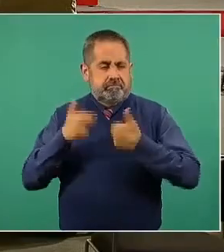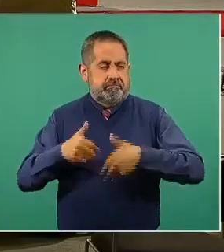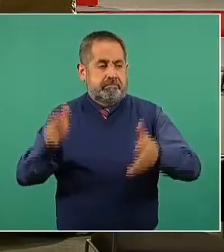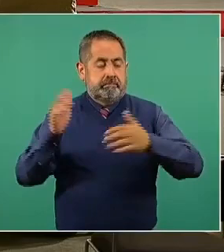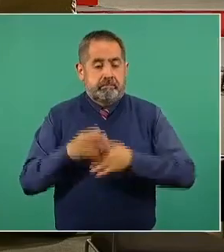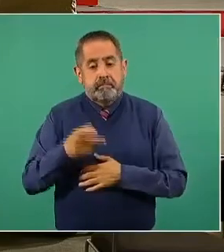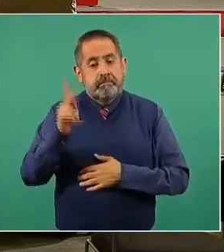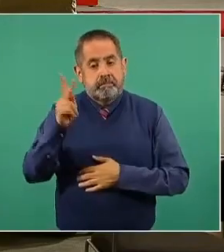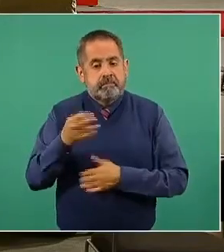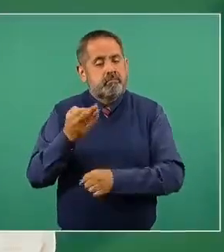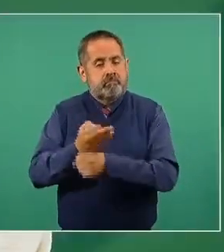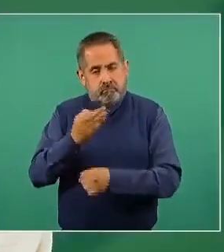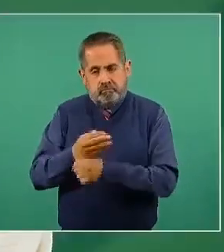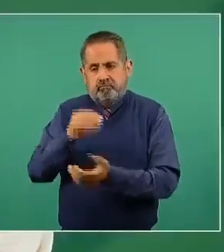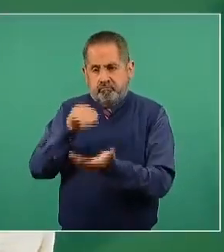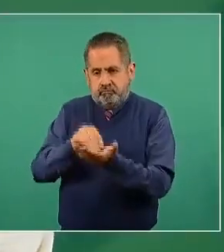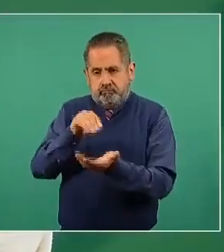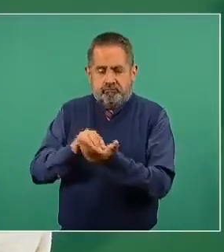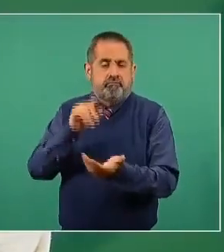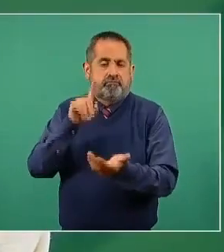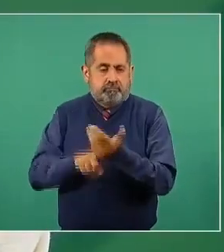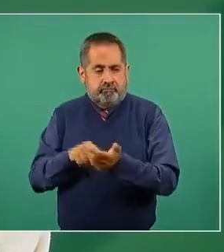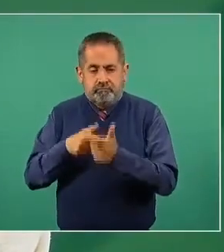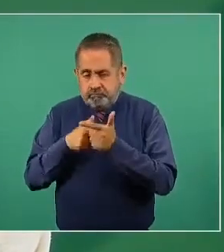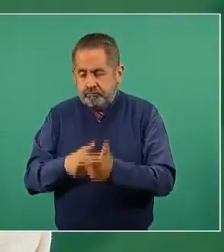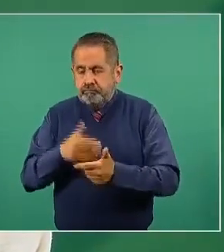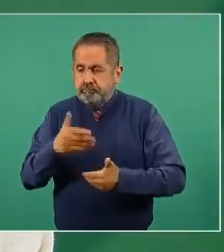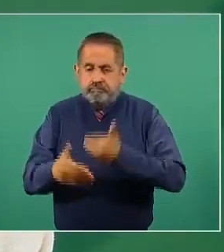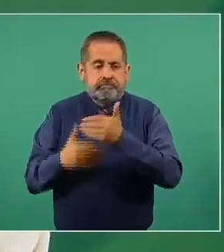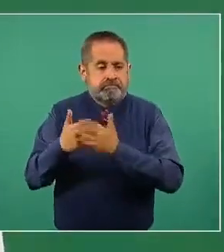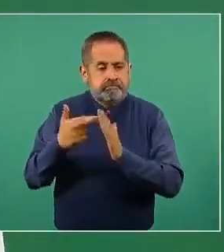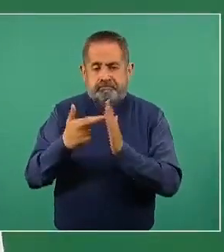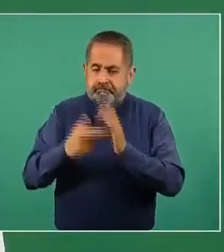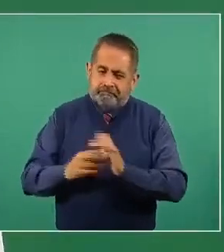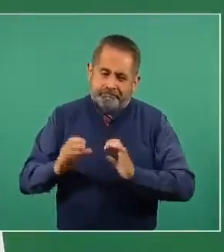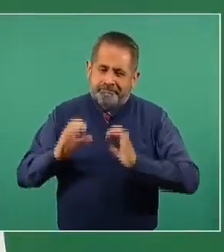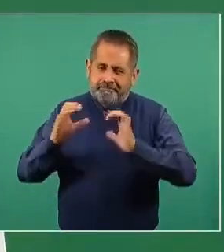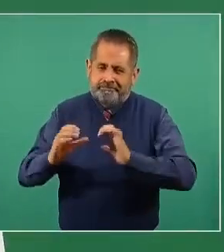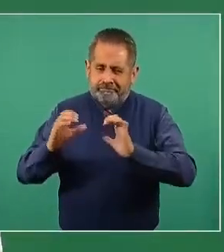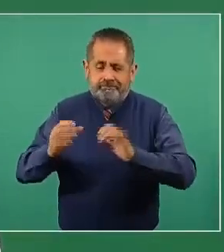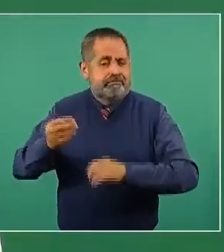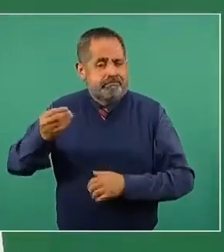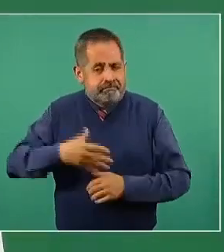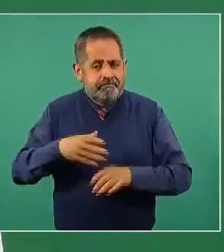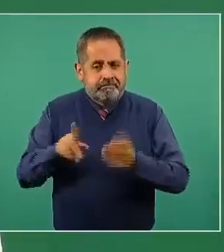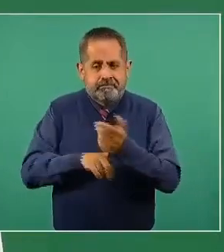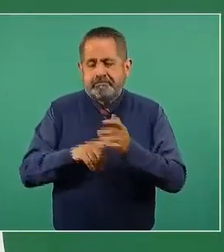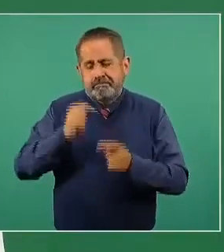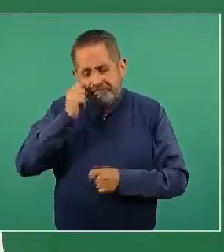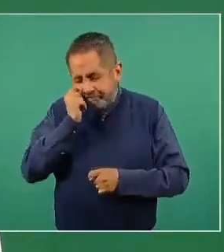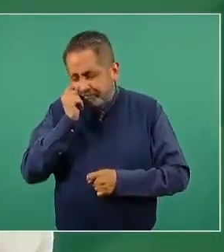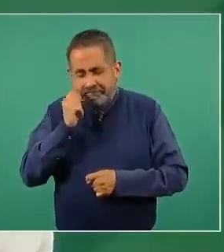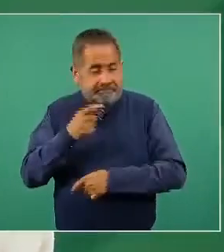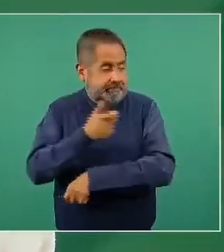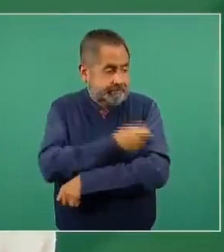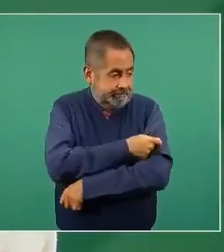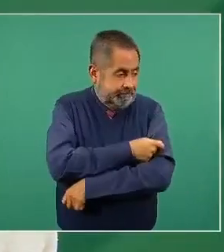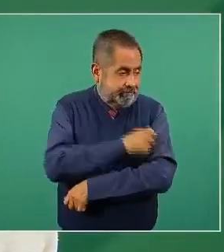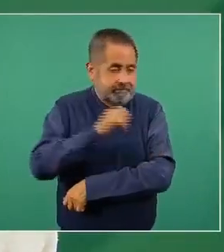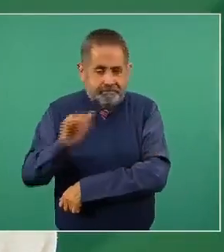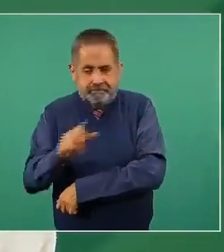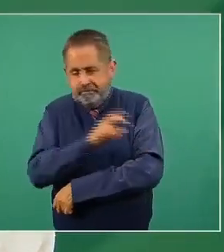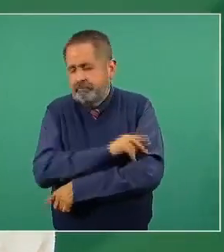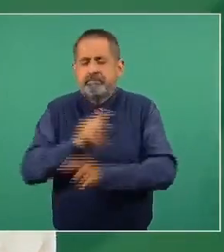hoy sigamos utilizando las mismas medidas de precaución independientemente de que estemos o no ya con la